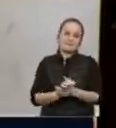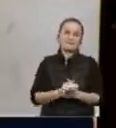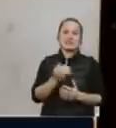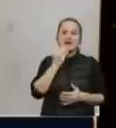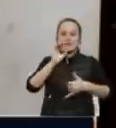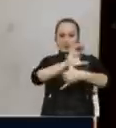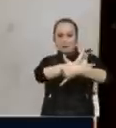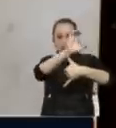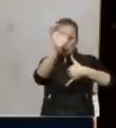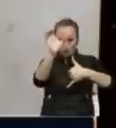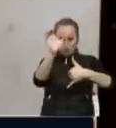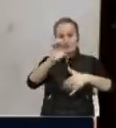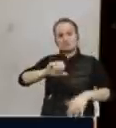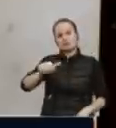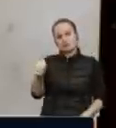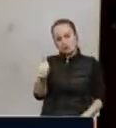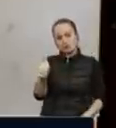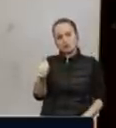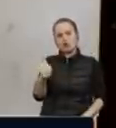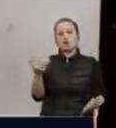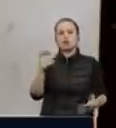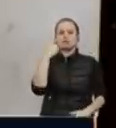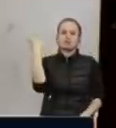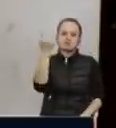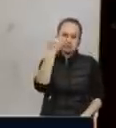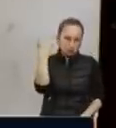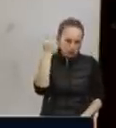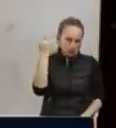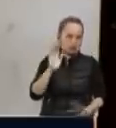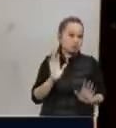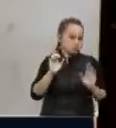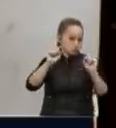costa atlántica, otro en el Meta.